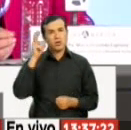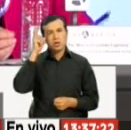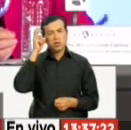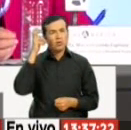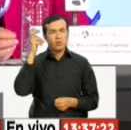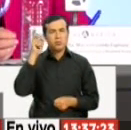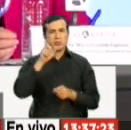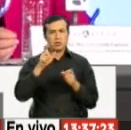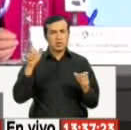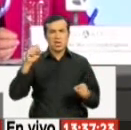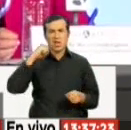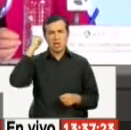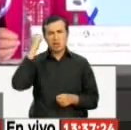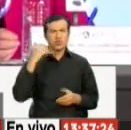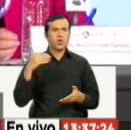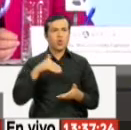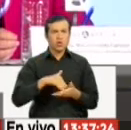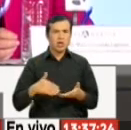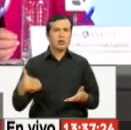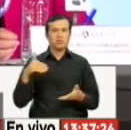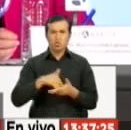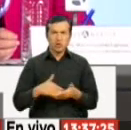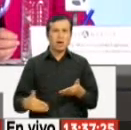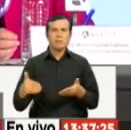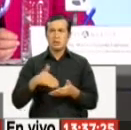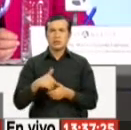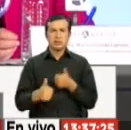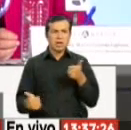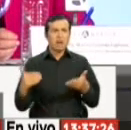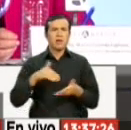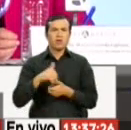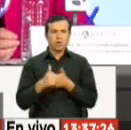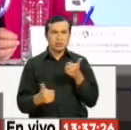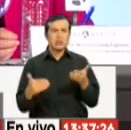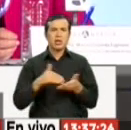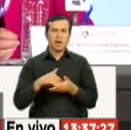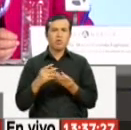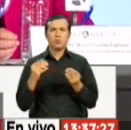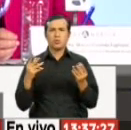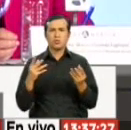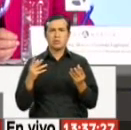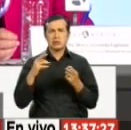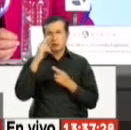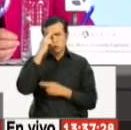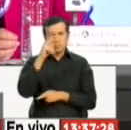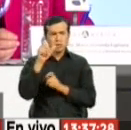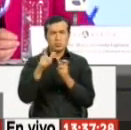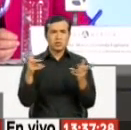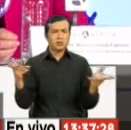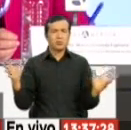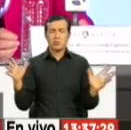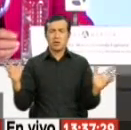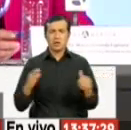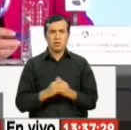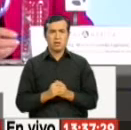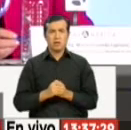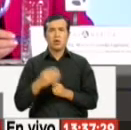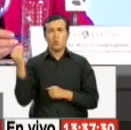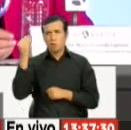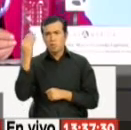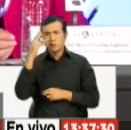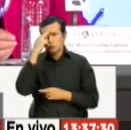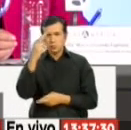a reelegirse indefinidamente es una falta de respeto hasta los otros a los